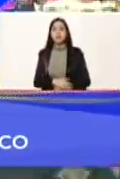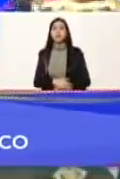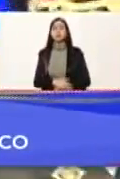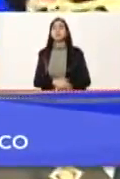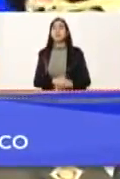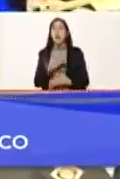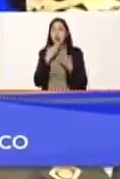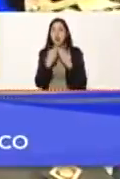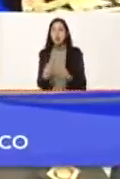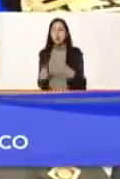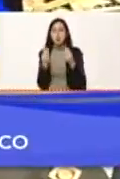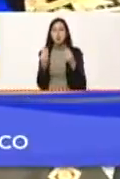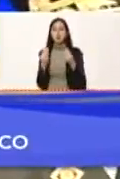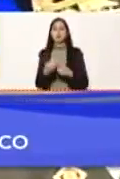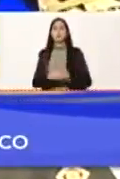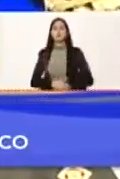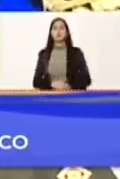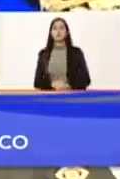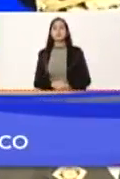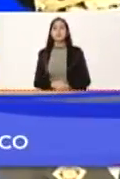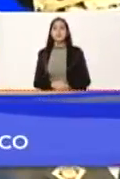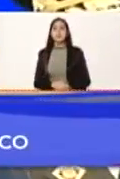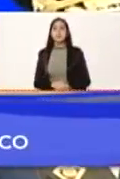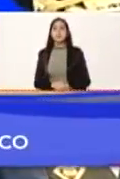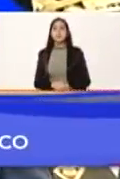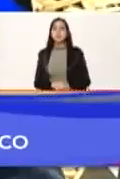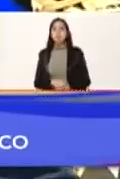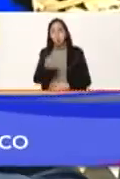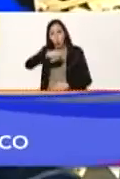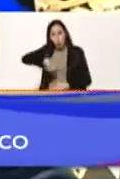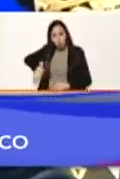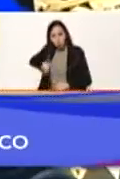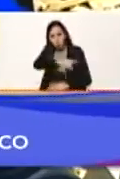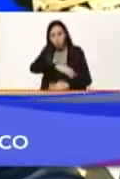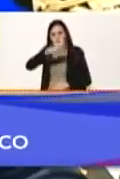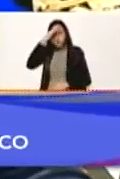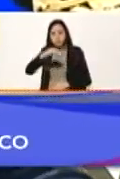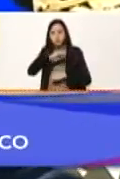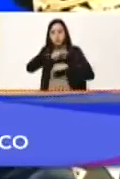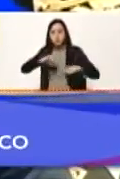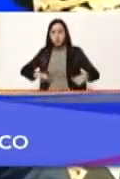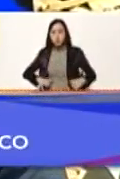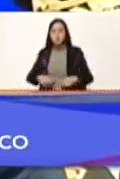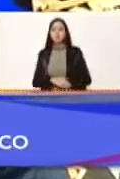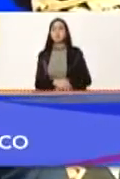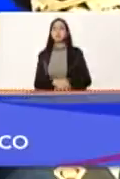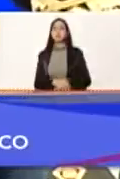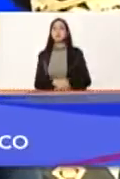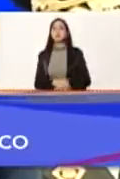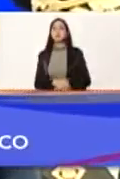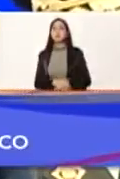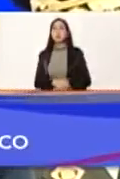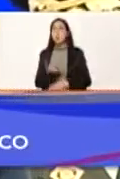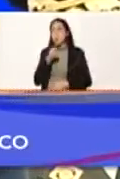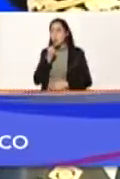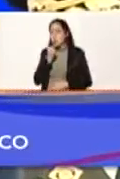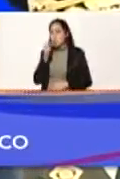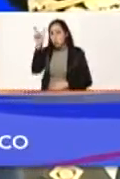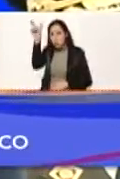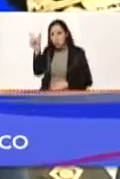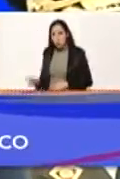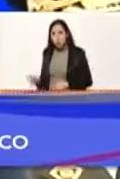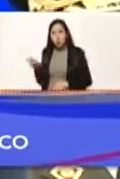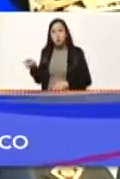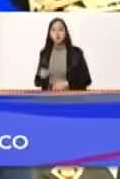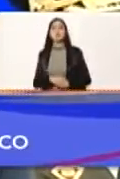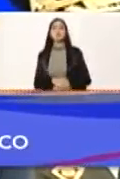Muchas gracias. A través de ustedes, general en jefe, Padrino López,